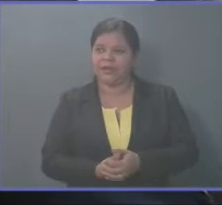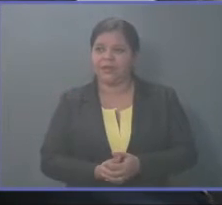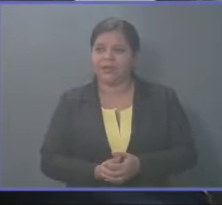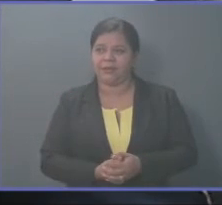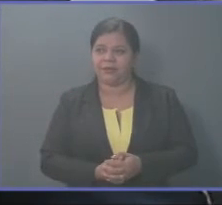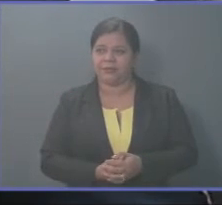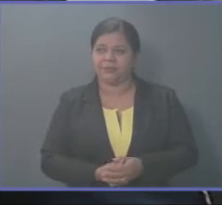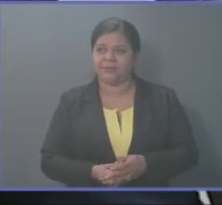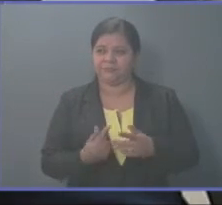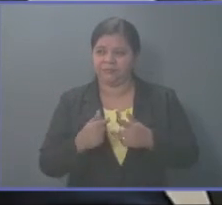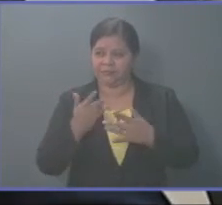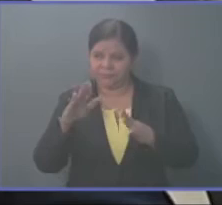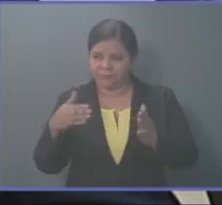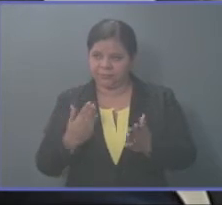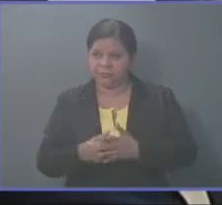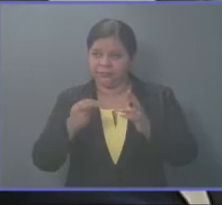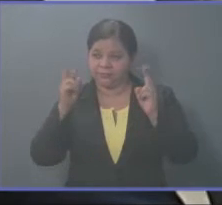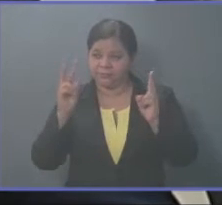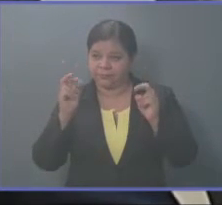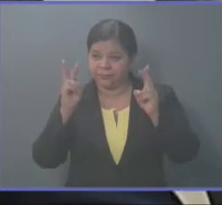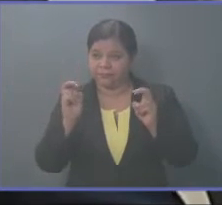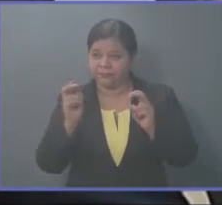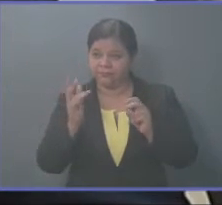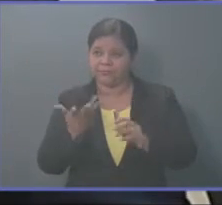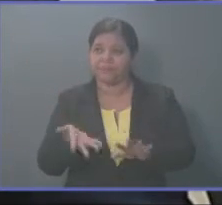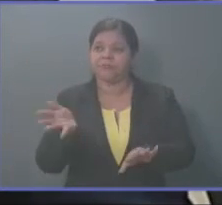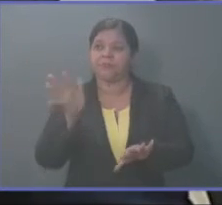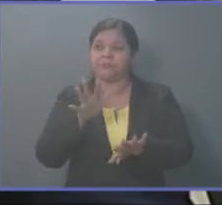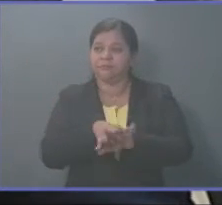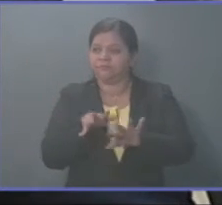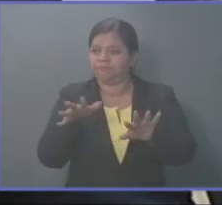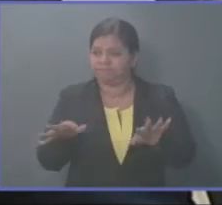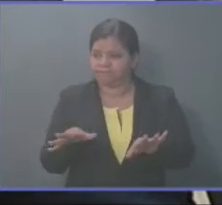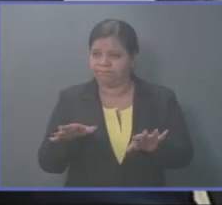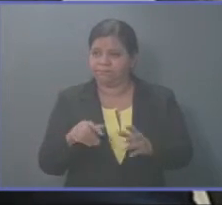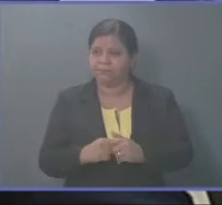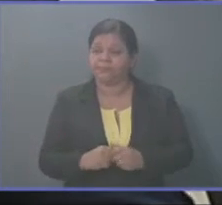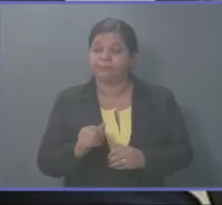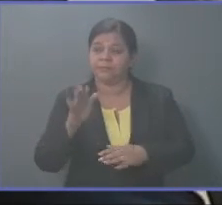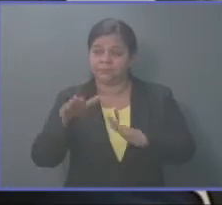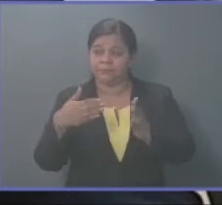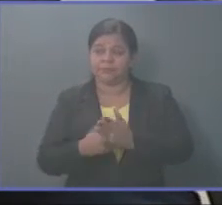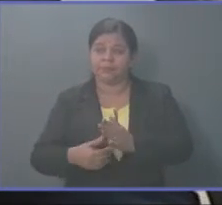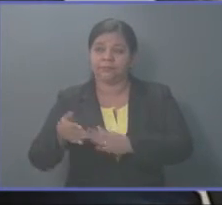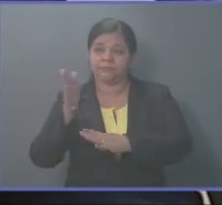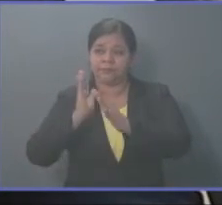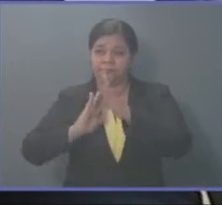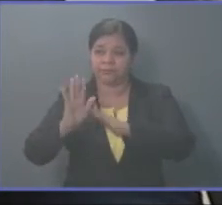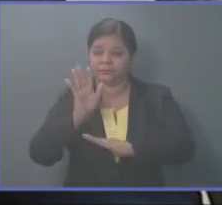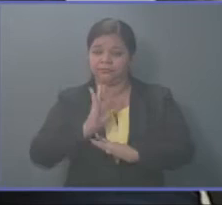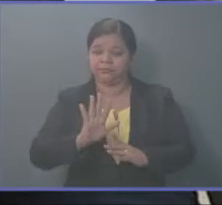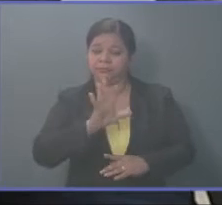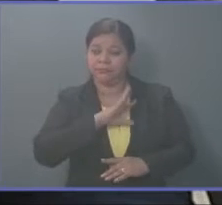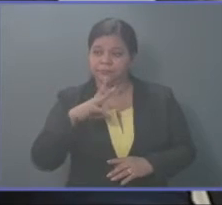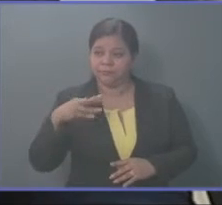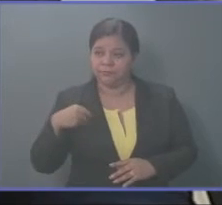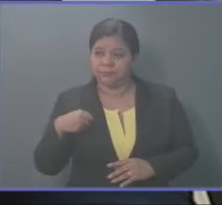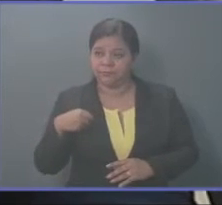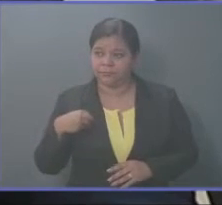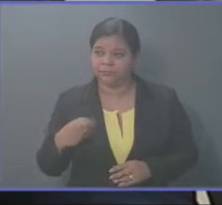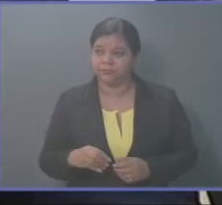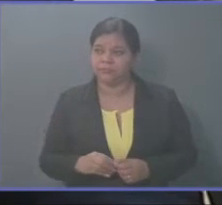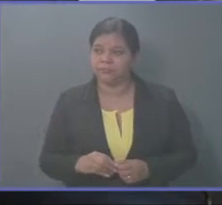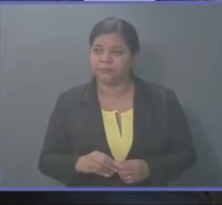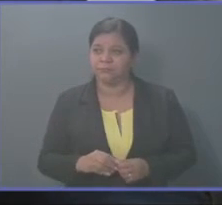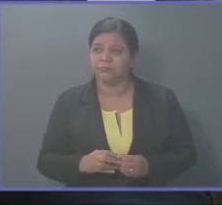el tema de la exclusión ha marcado la historia de esas familias.